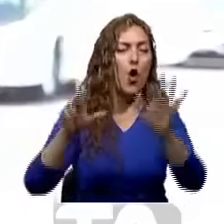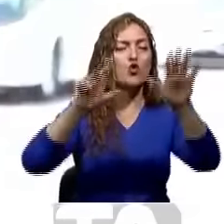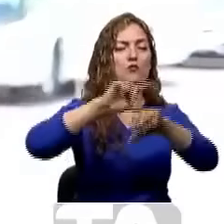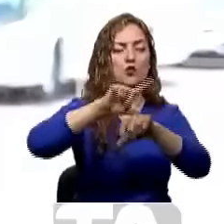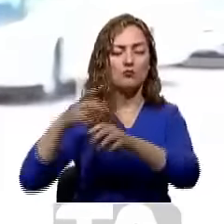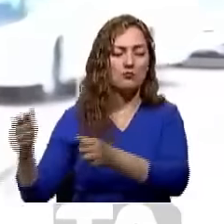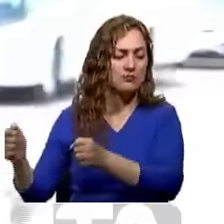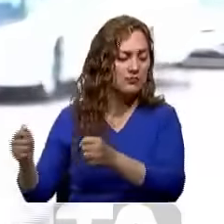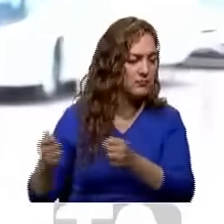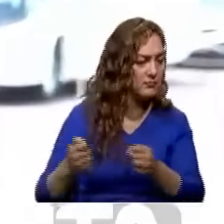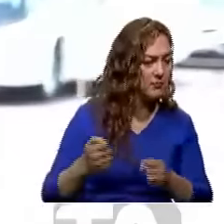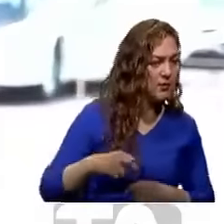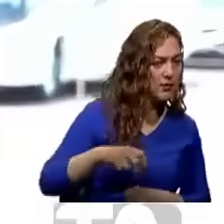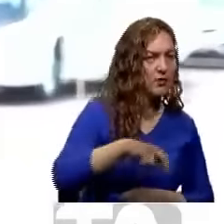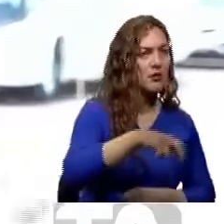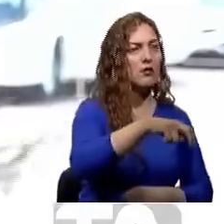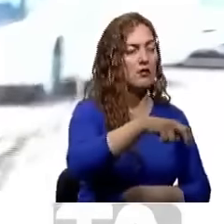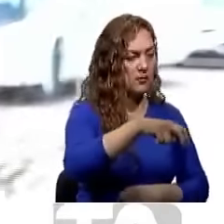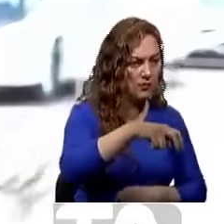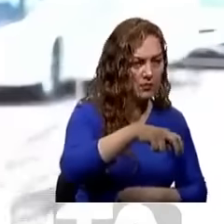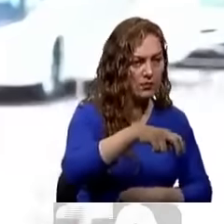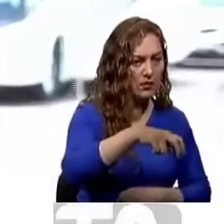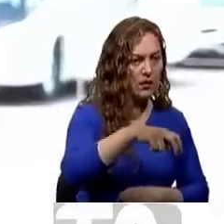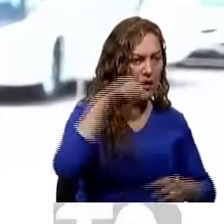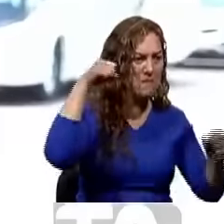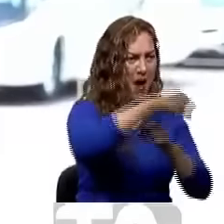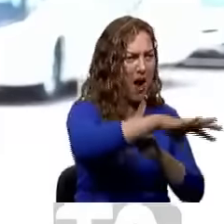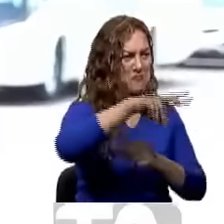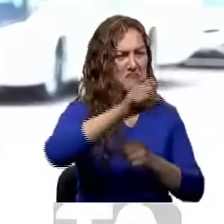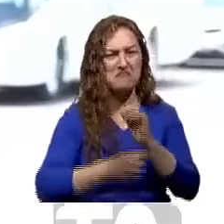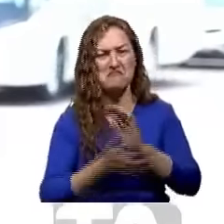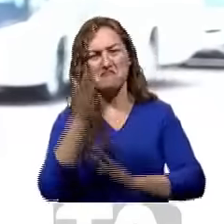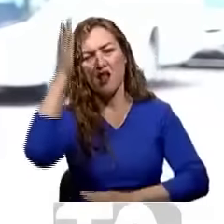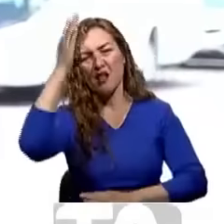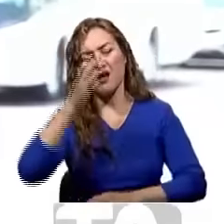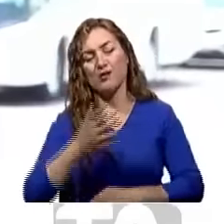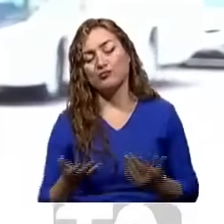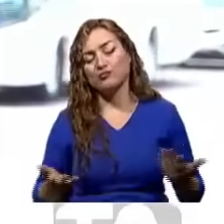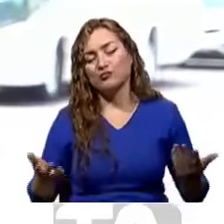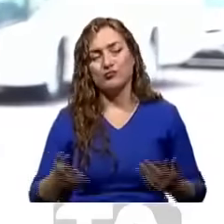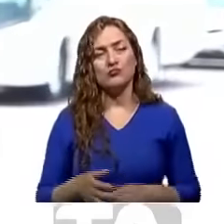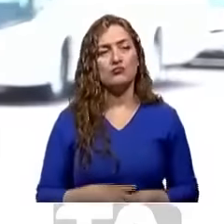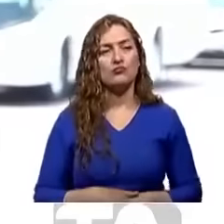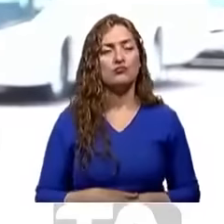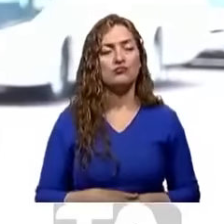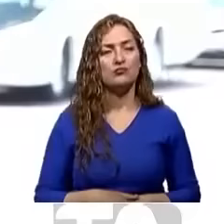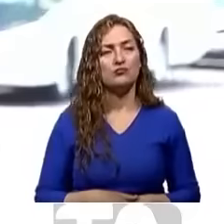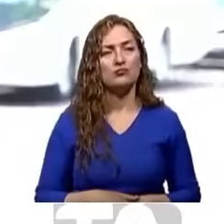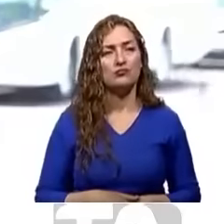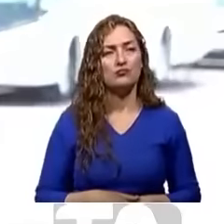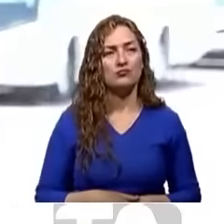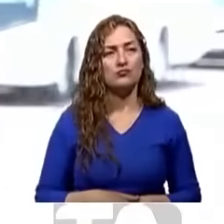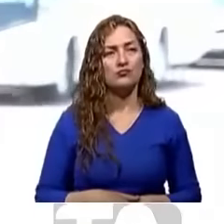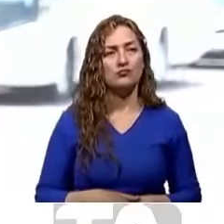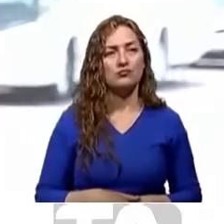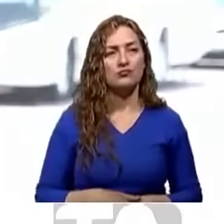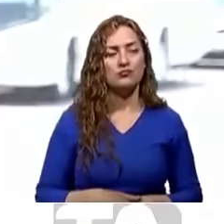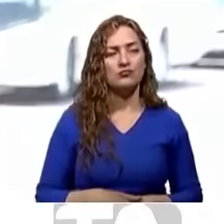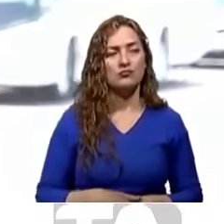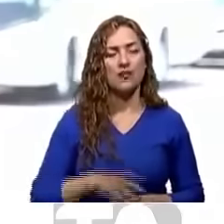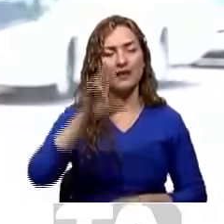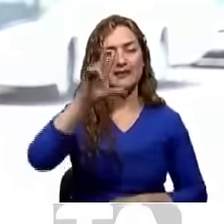8 minutos en los que yo me bajé a retirar una vajilla y en ese momento en el que yo me dirigía, Estas personas se acercaron y en cuestión